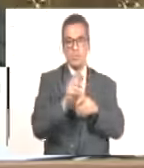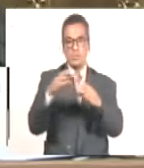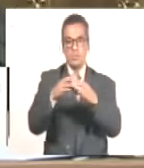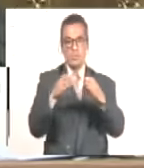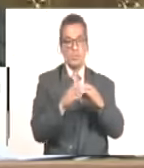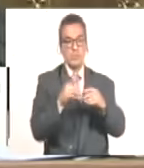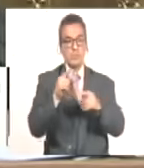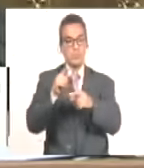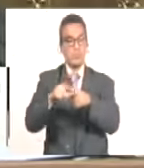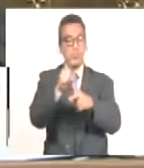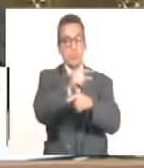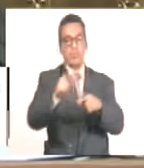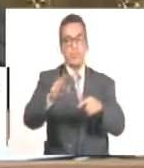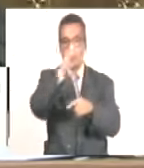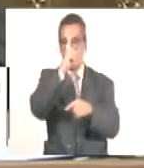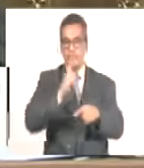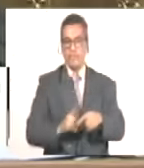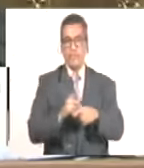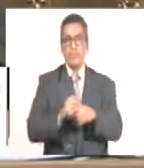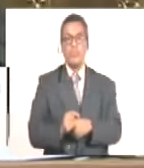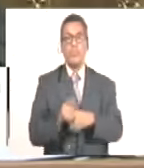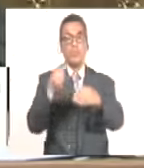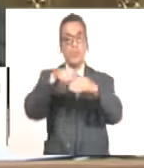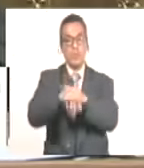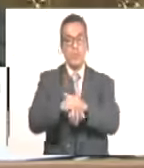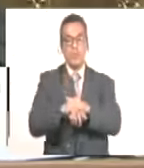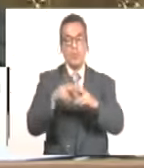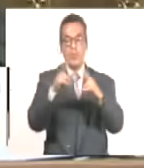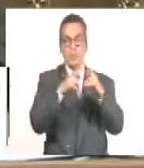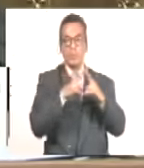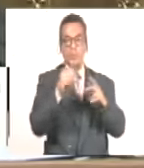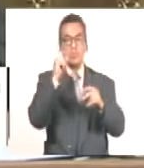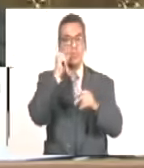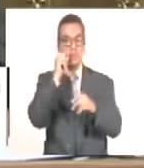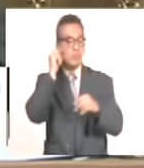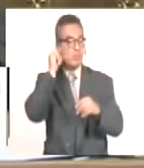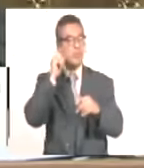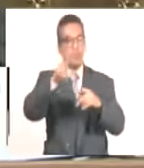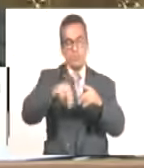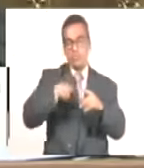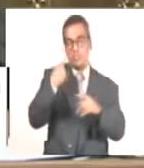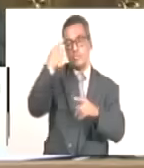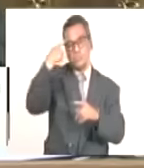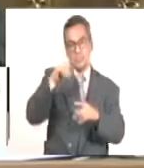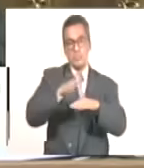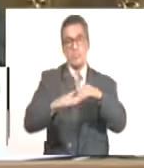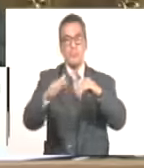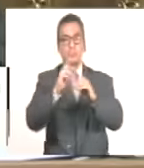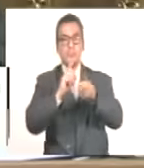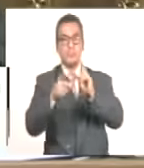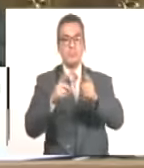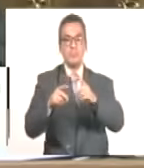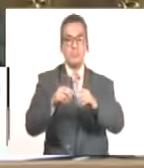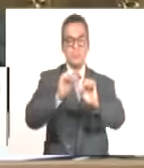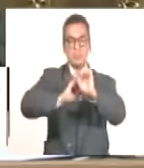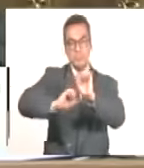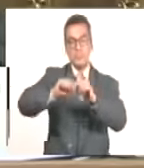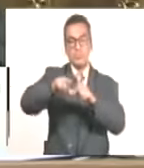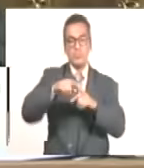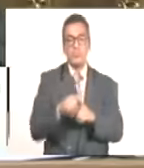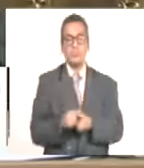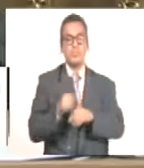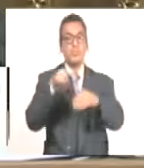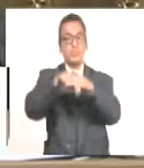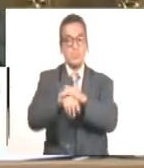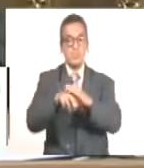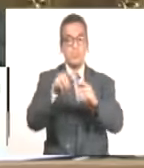grupos más vulnerables de personas con discapacidad, incluyendo y reconociendo que mujeres y niñas pueden estar sujetas a mayores y múltiples formas de discriminación,